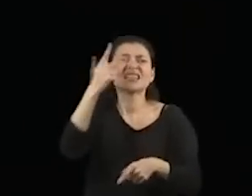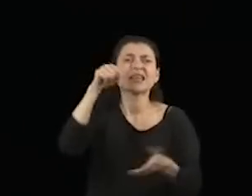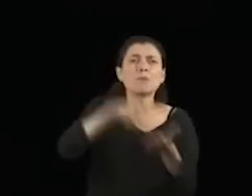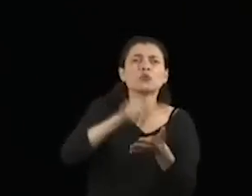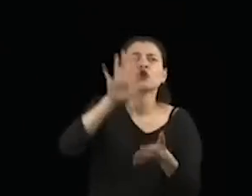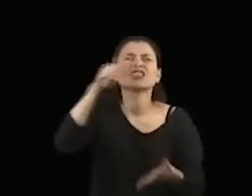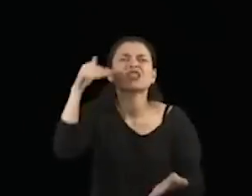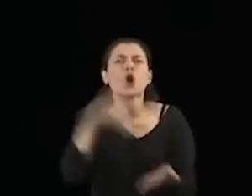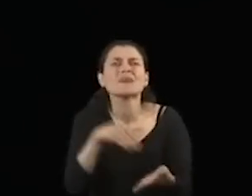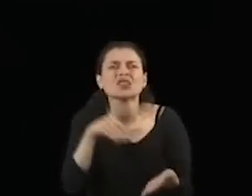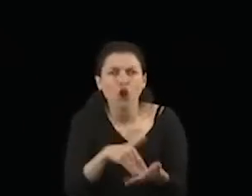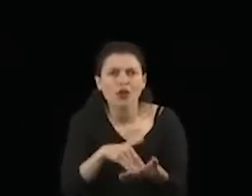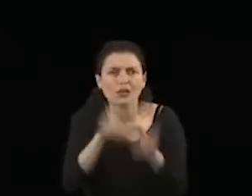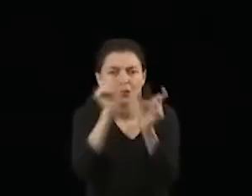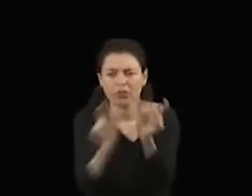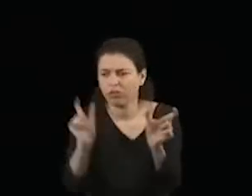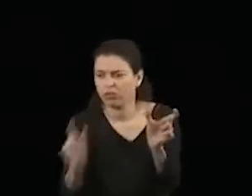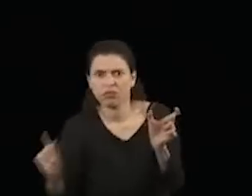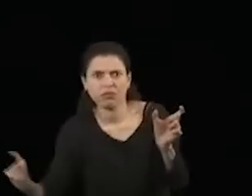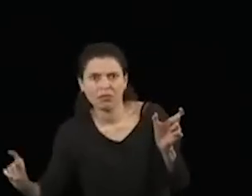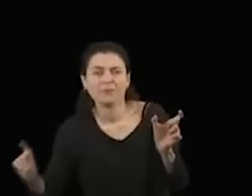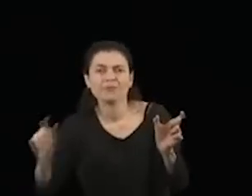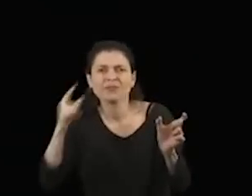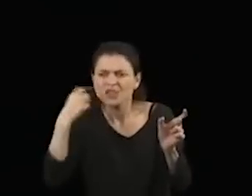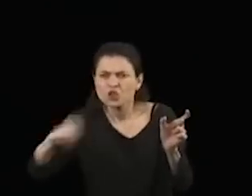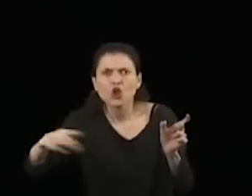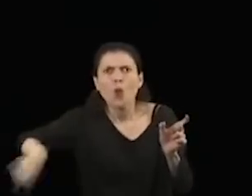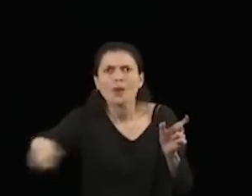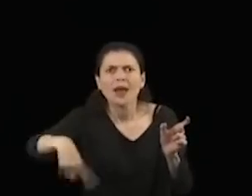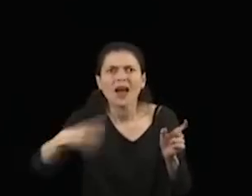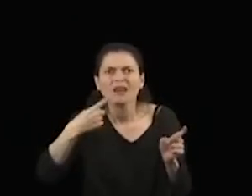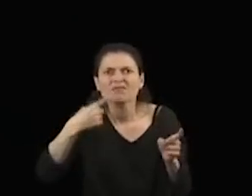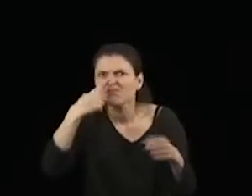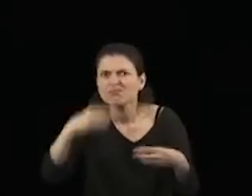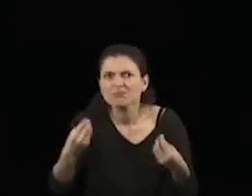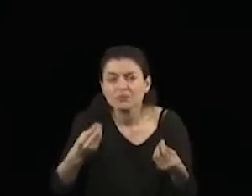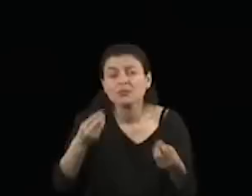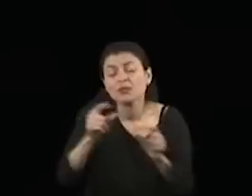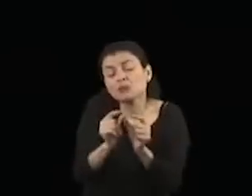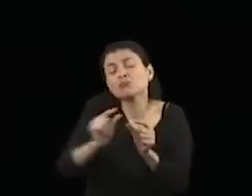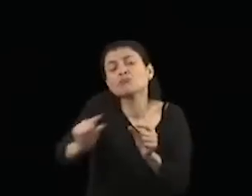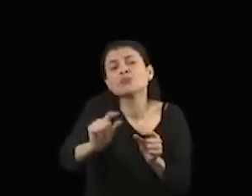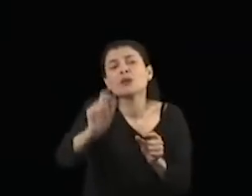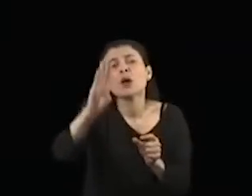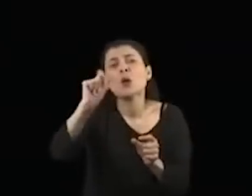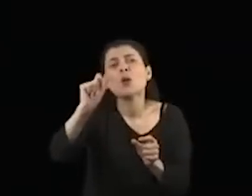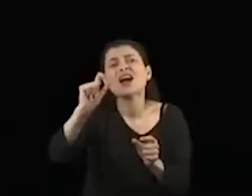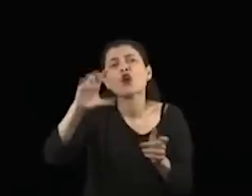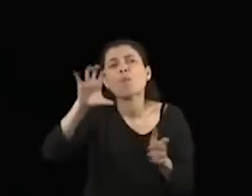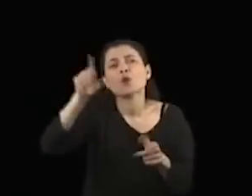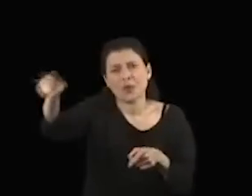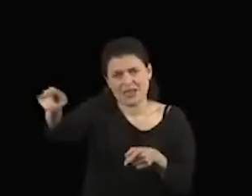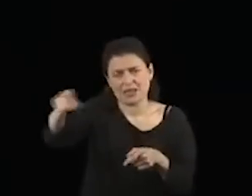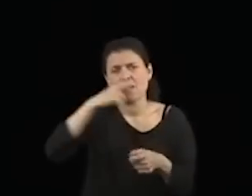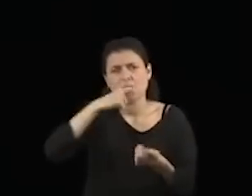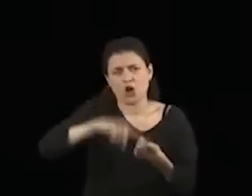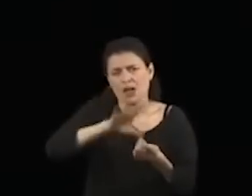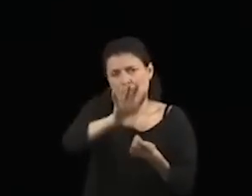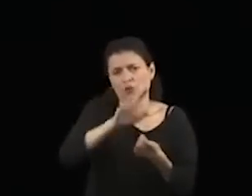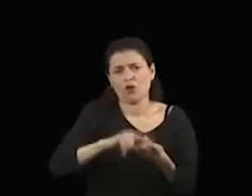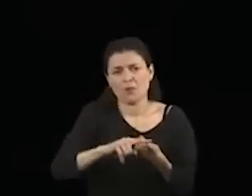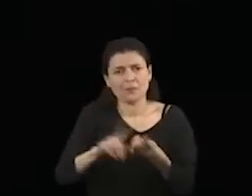Entonces ustedes van a decir, bueno, ¿y lo que resta? Bueno, mire, una parte la tiene Banco Provincia. Es cierto, eso no